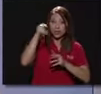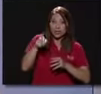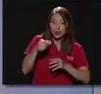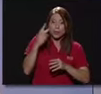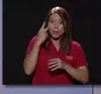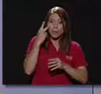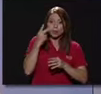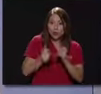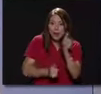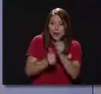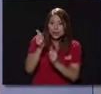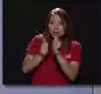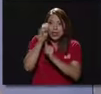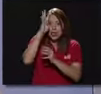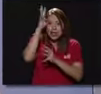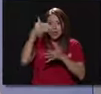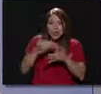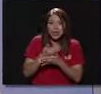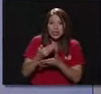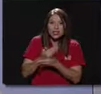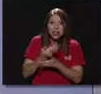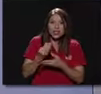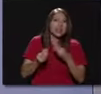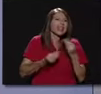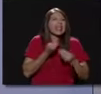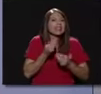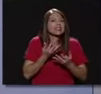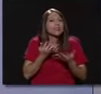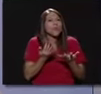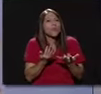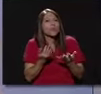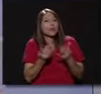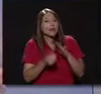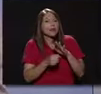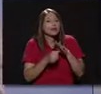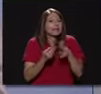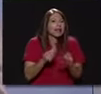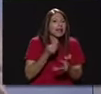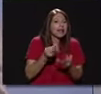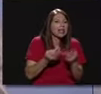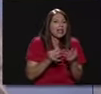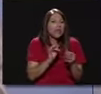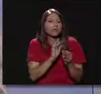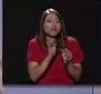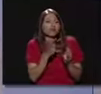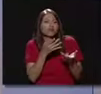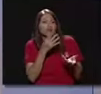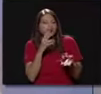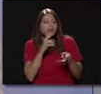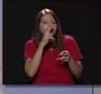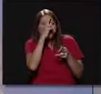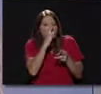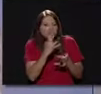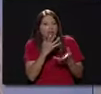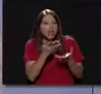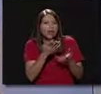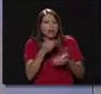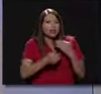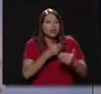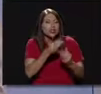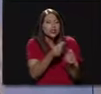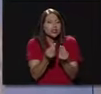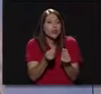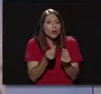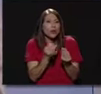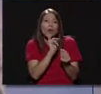parte de la innovación que genera el país es marginal, son en los procesos productivos, le cambiamos el empaque, y la mayoría no son